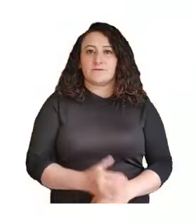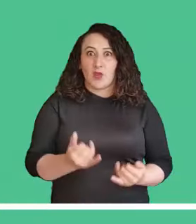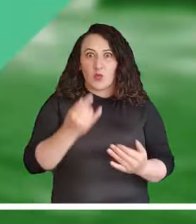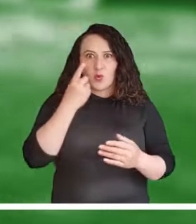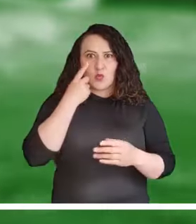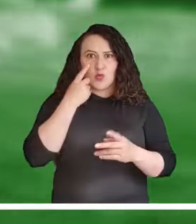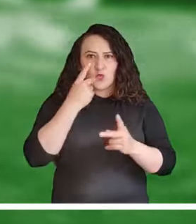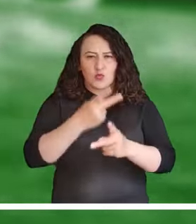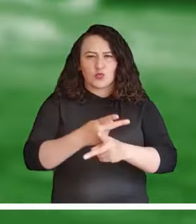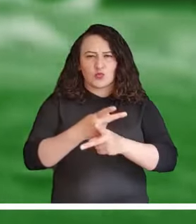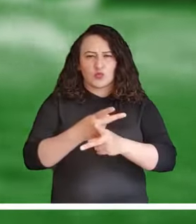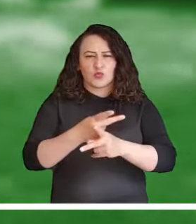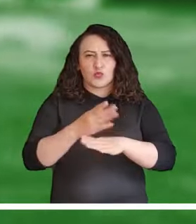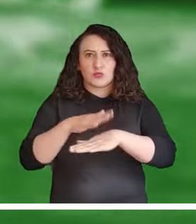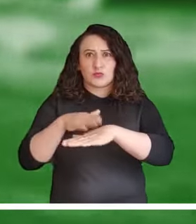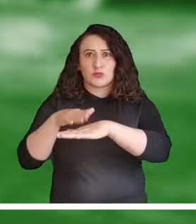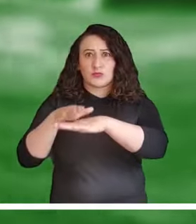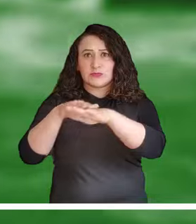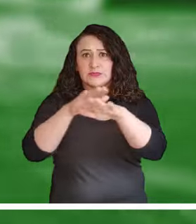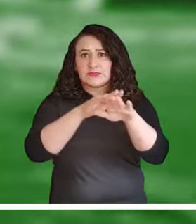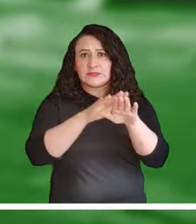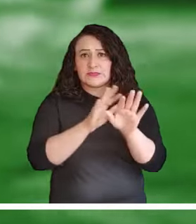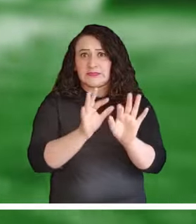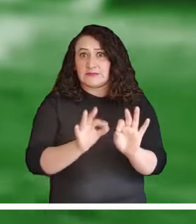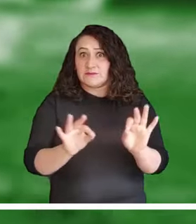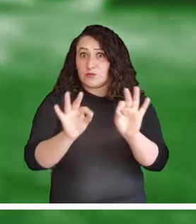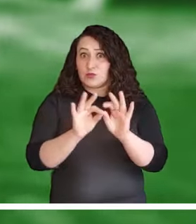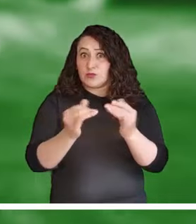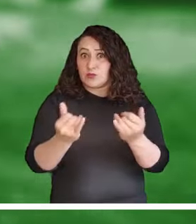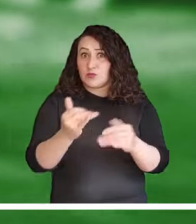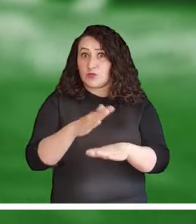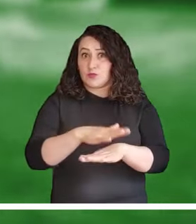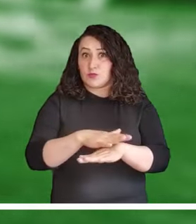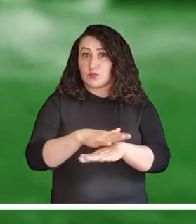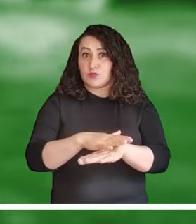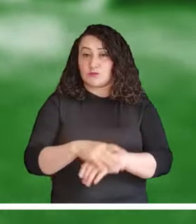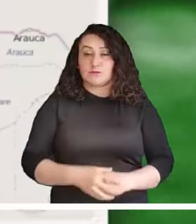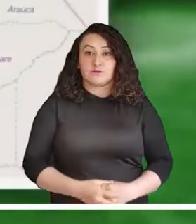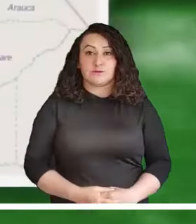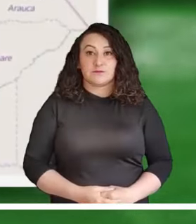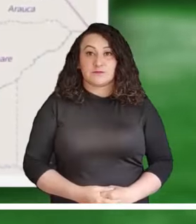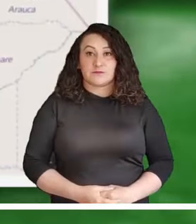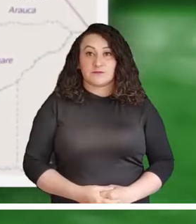Les compartimos un breve resumen de las alertas más relevantes de esta tarde.